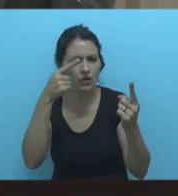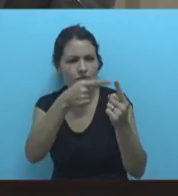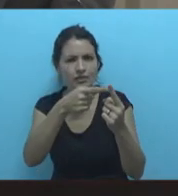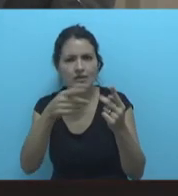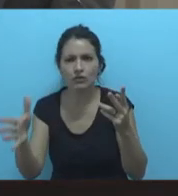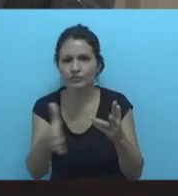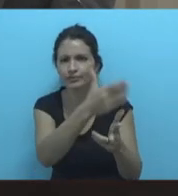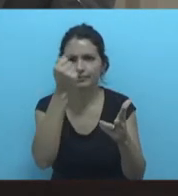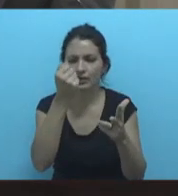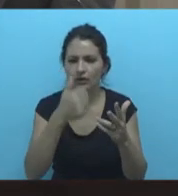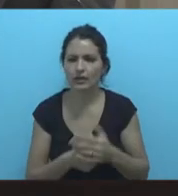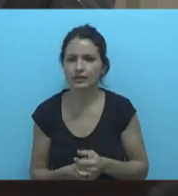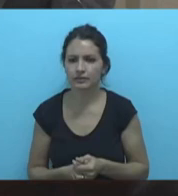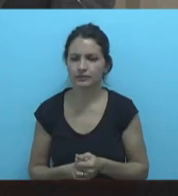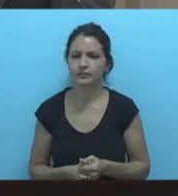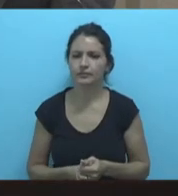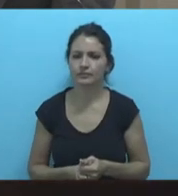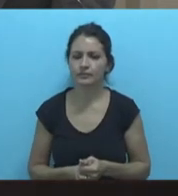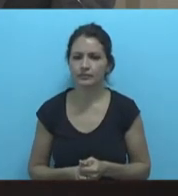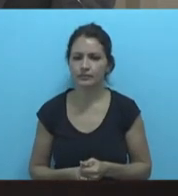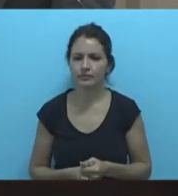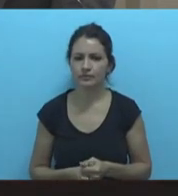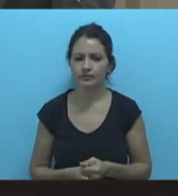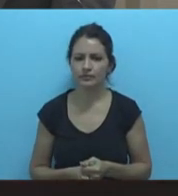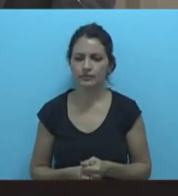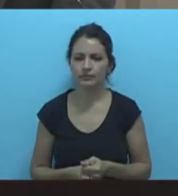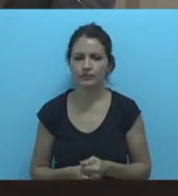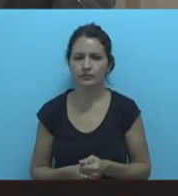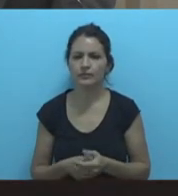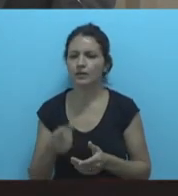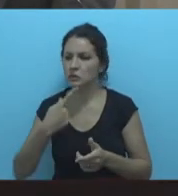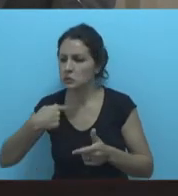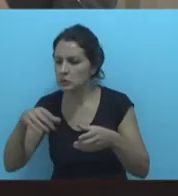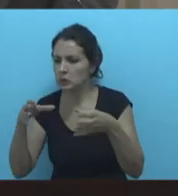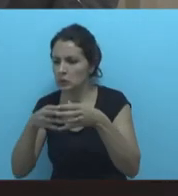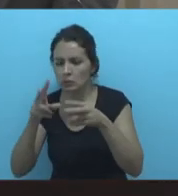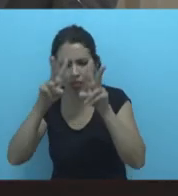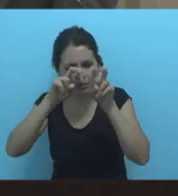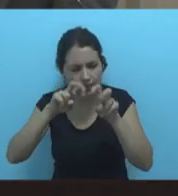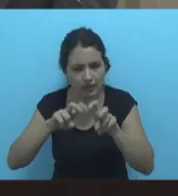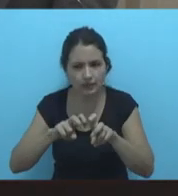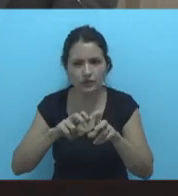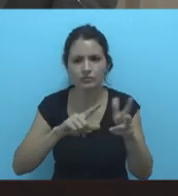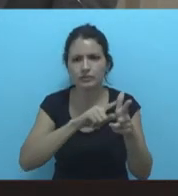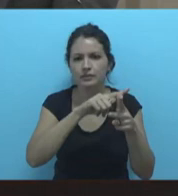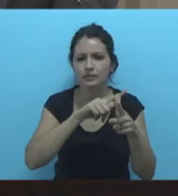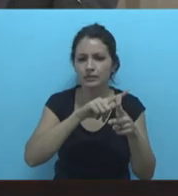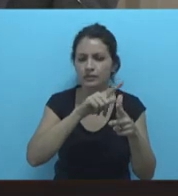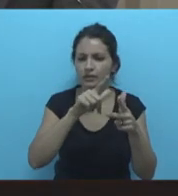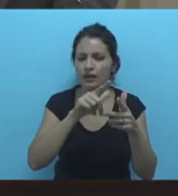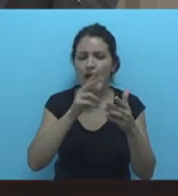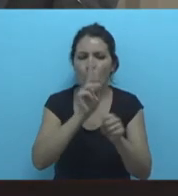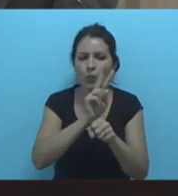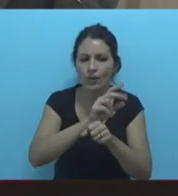siempre ha defendido esta Cámara de Diputados a través de la Comisión de Seguimiento e Información de Vicentín: preservar las fuentes de